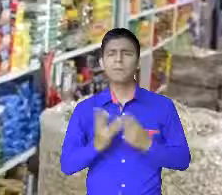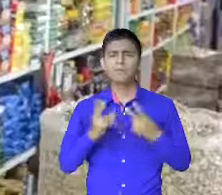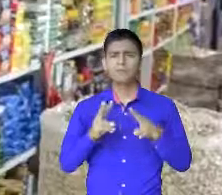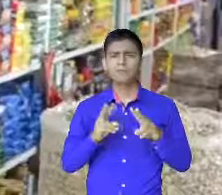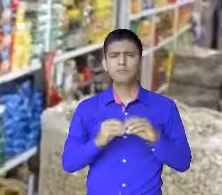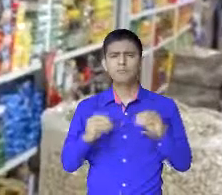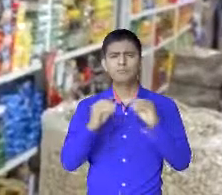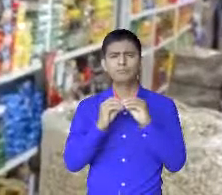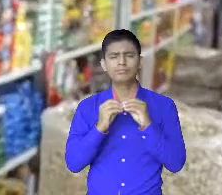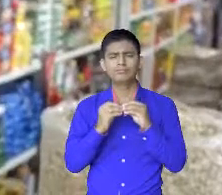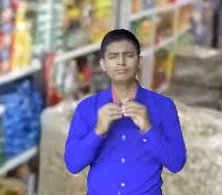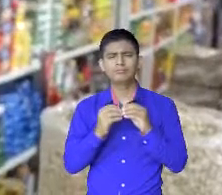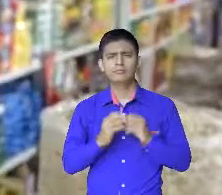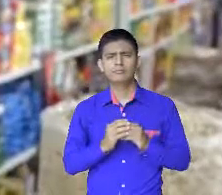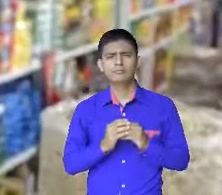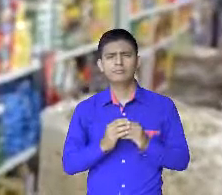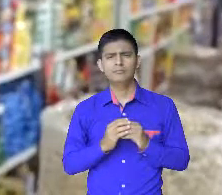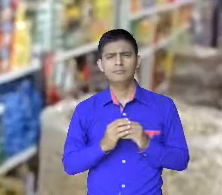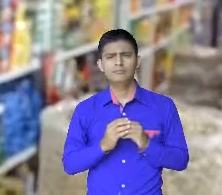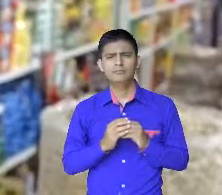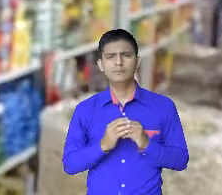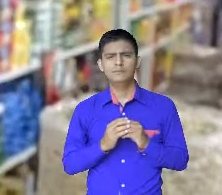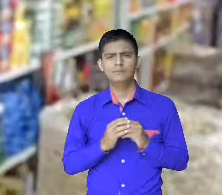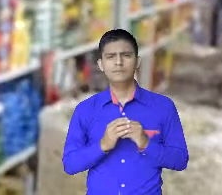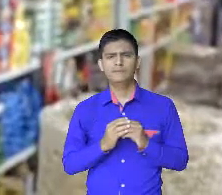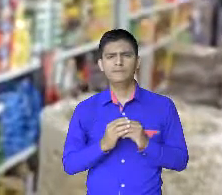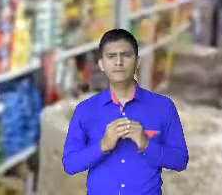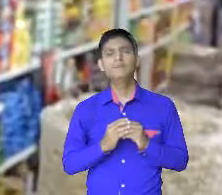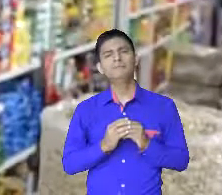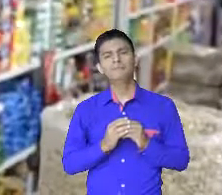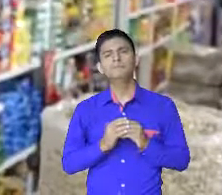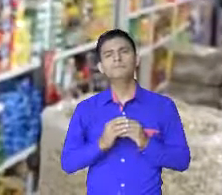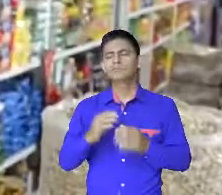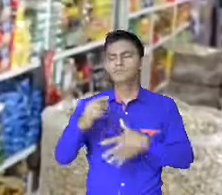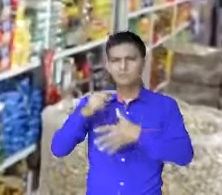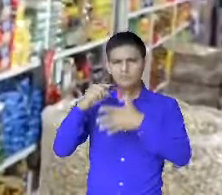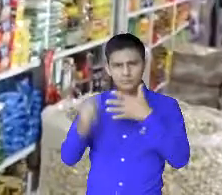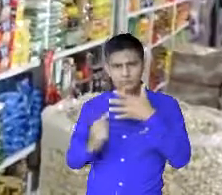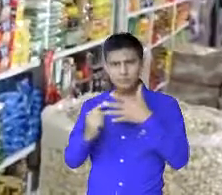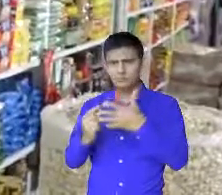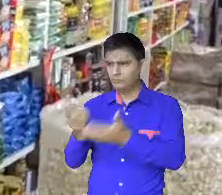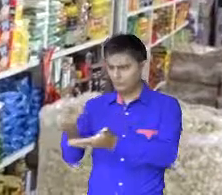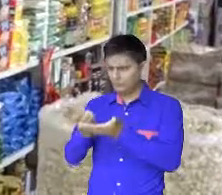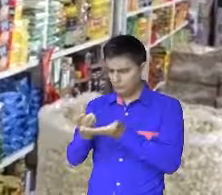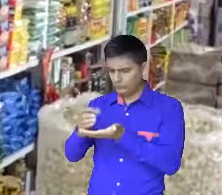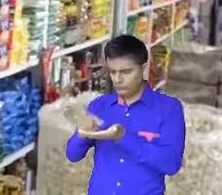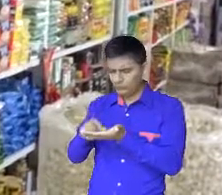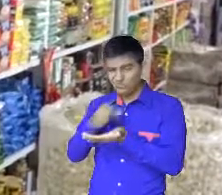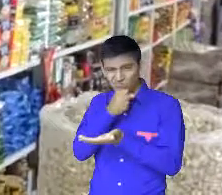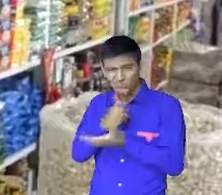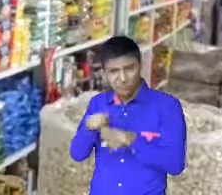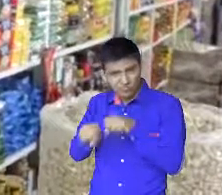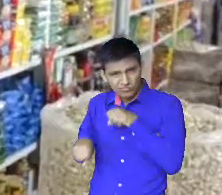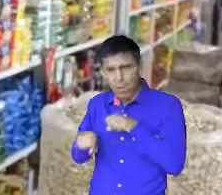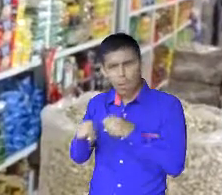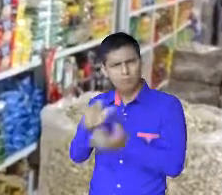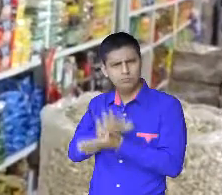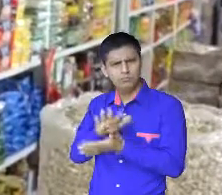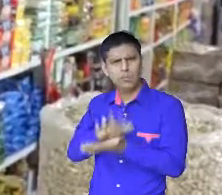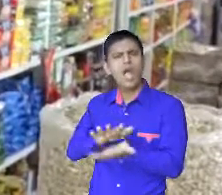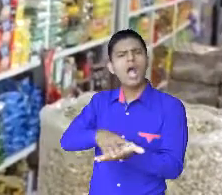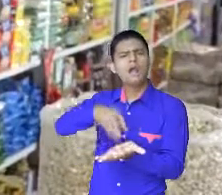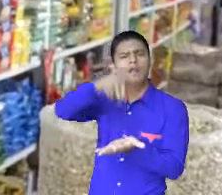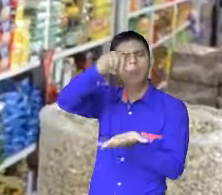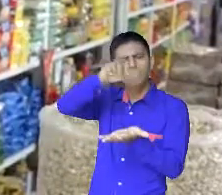lo que viene el producto de primera necesidad que es fresca. Todo lo que es harina de haba,